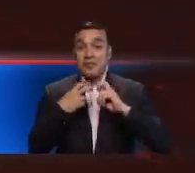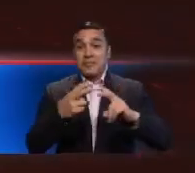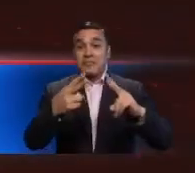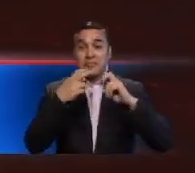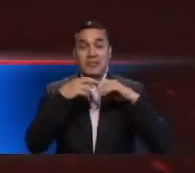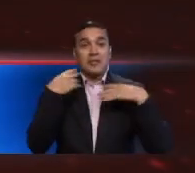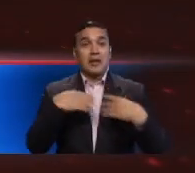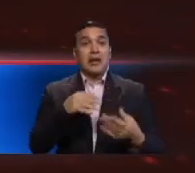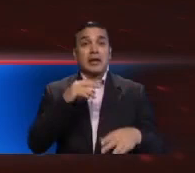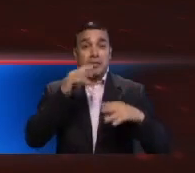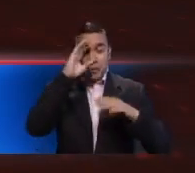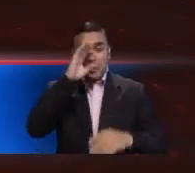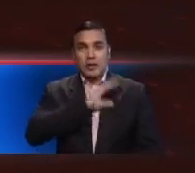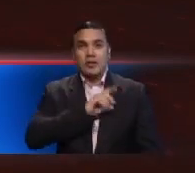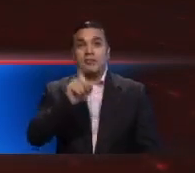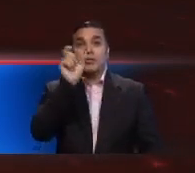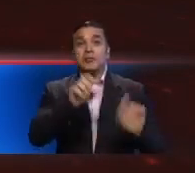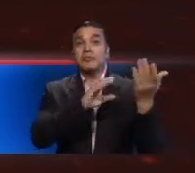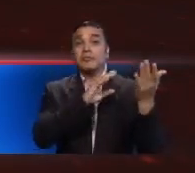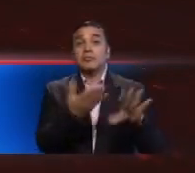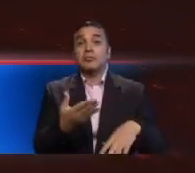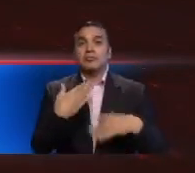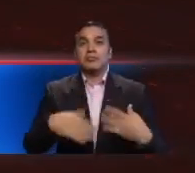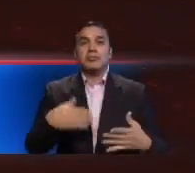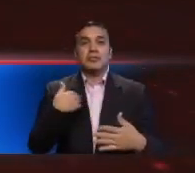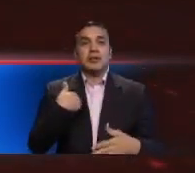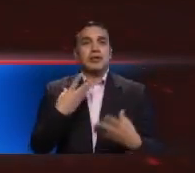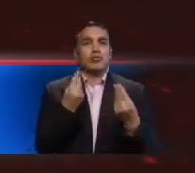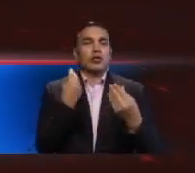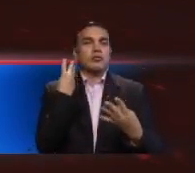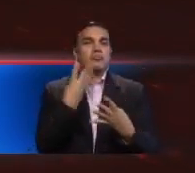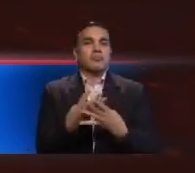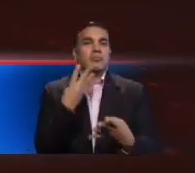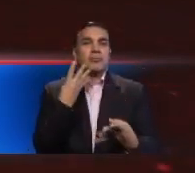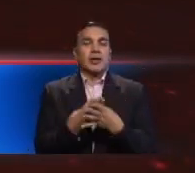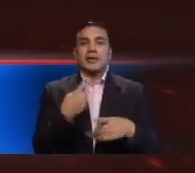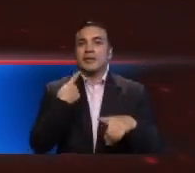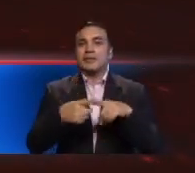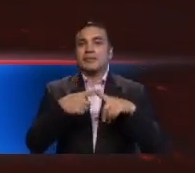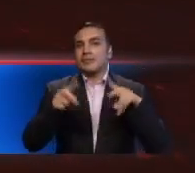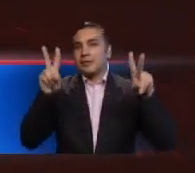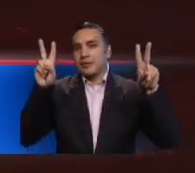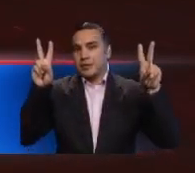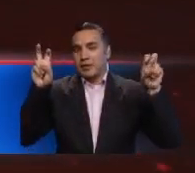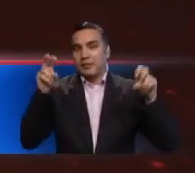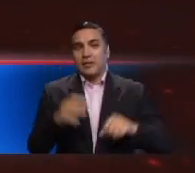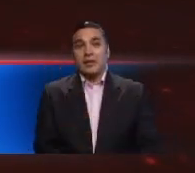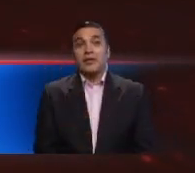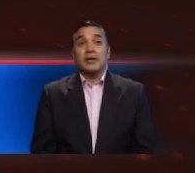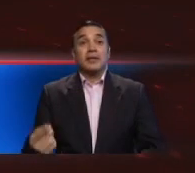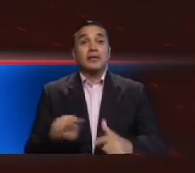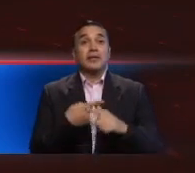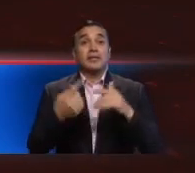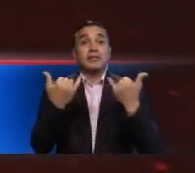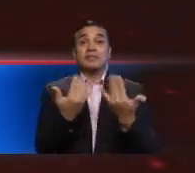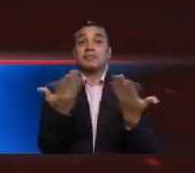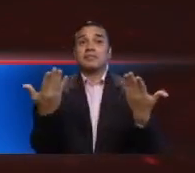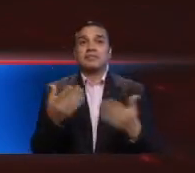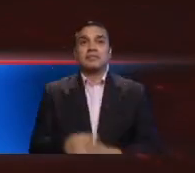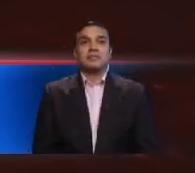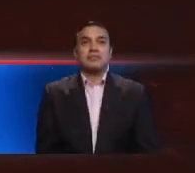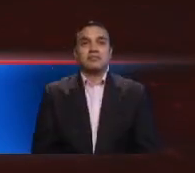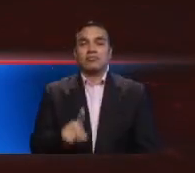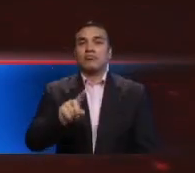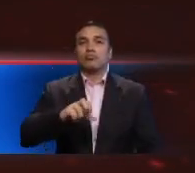policiales el fallecido registraba varias detenciones por diferentes delitos por lo que se persona que se trató de